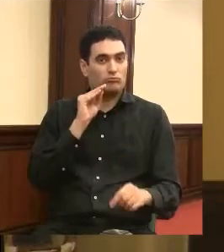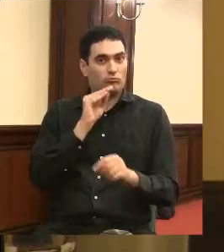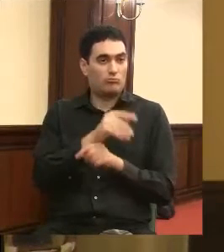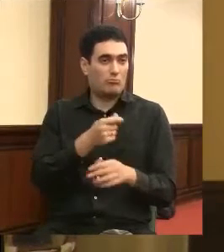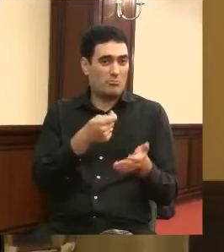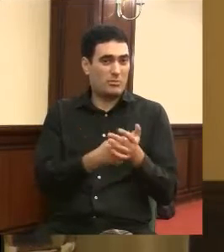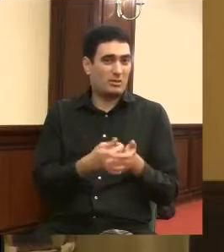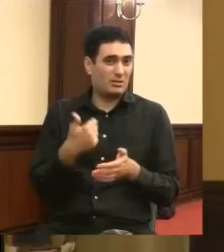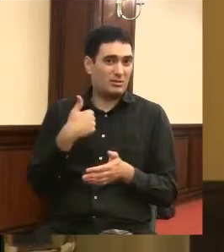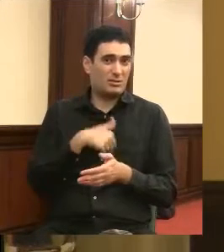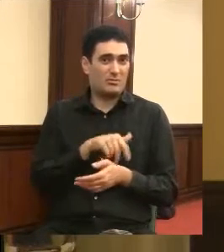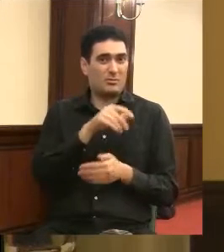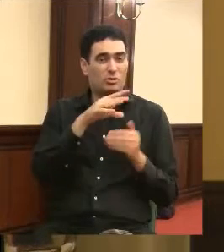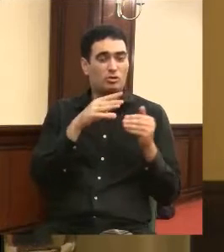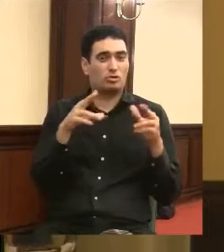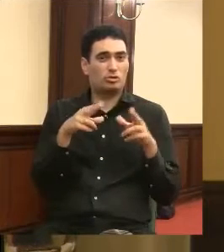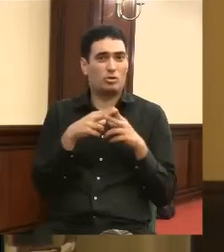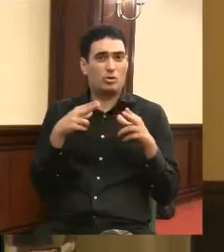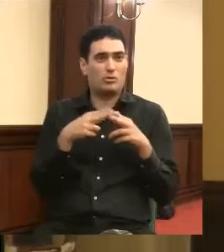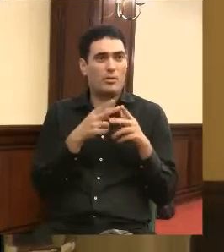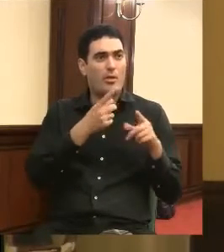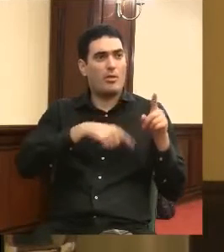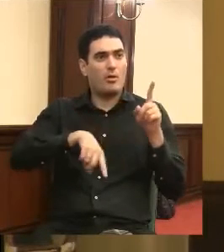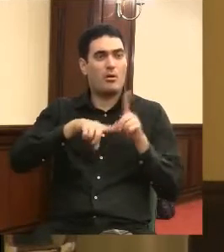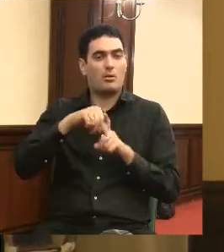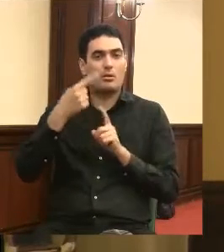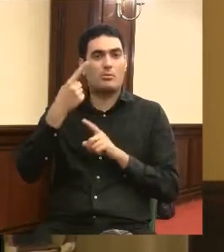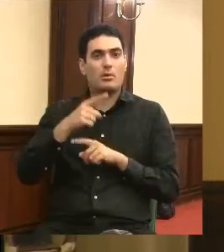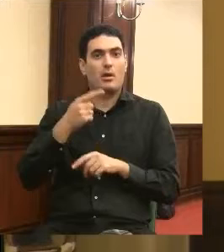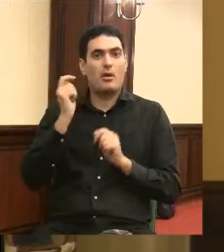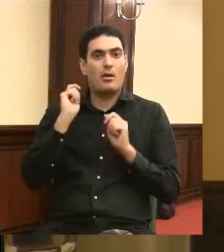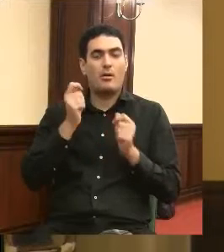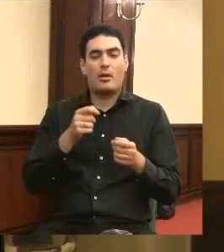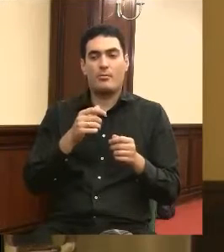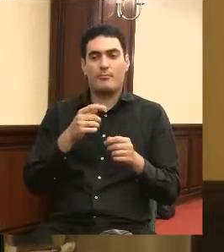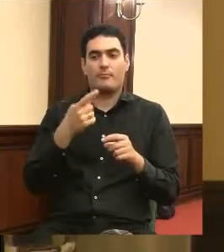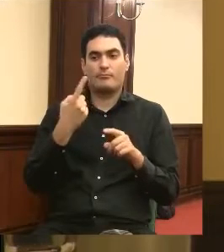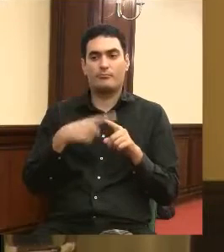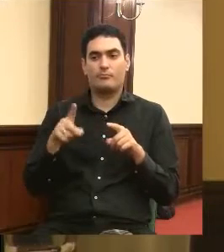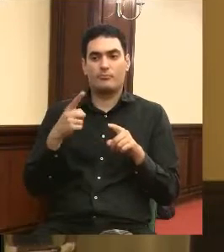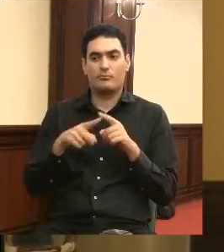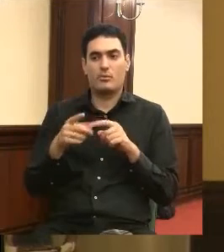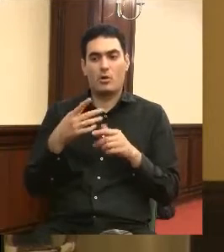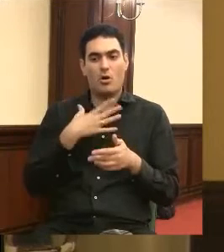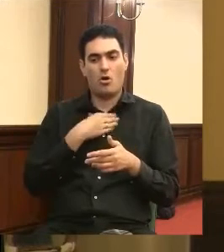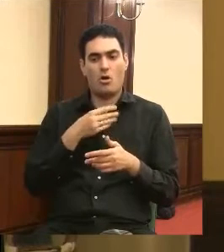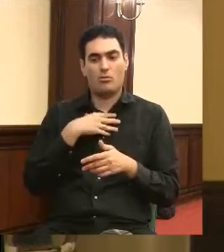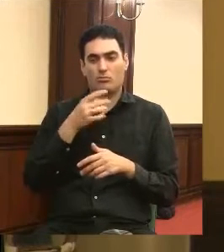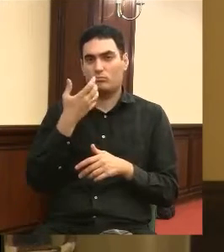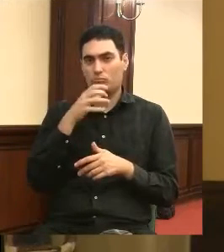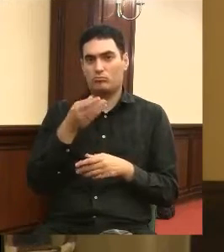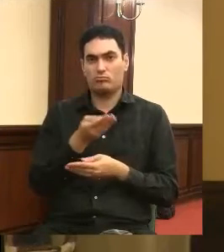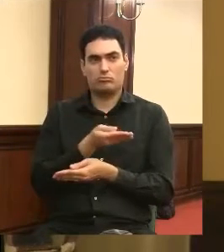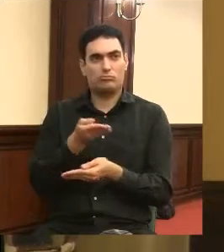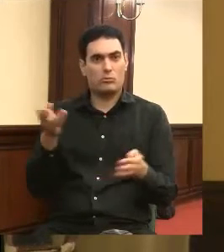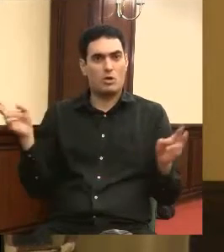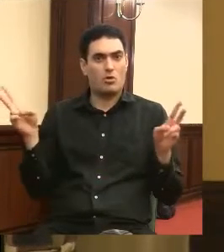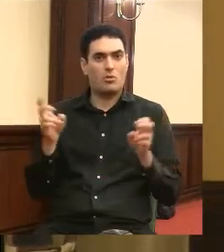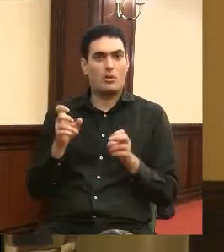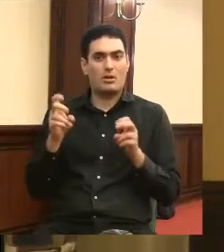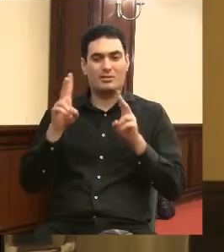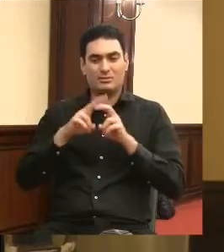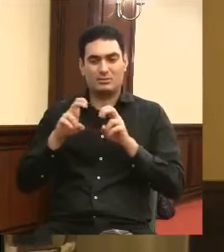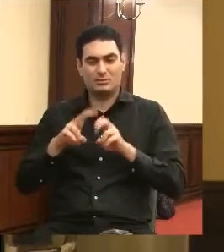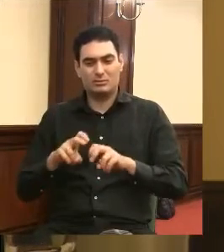cantidades que habían abonado ya los socios. También se les ha proporcionado nuevos ejemplares de hojas de